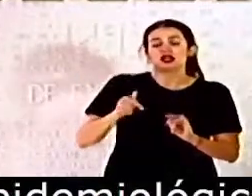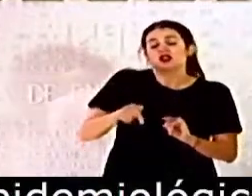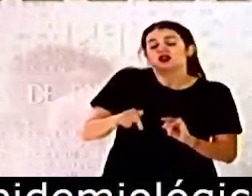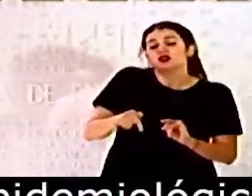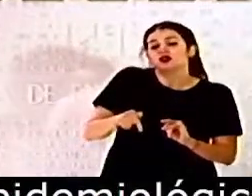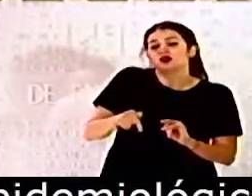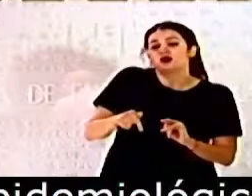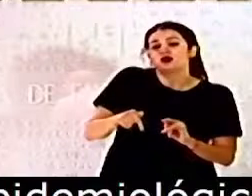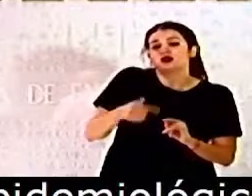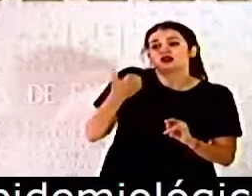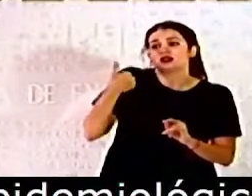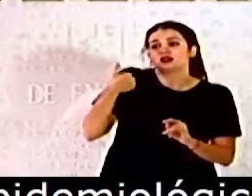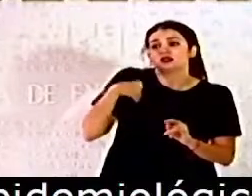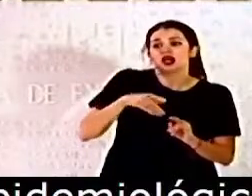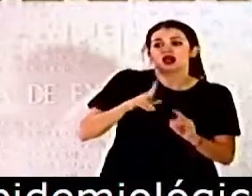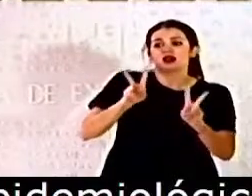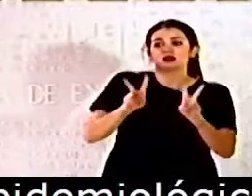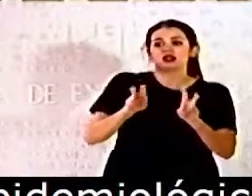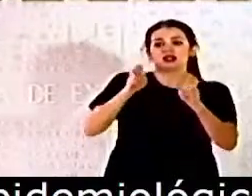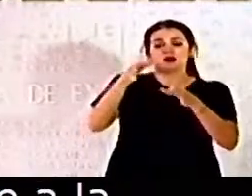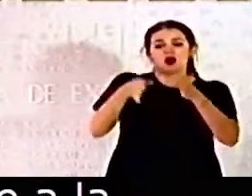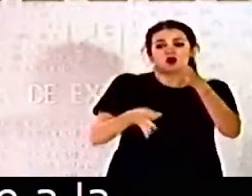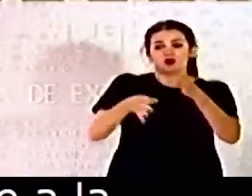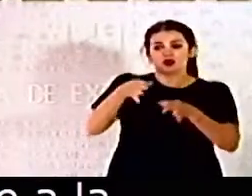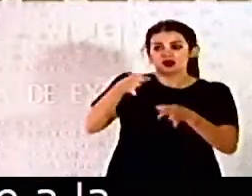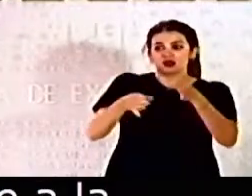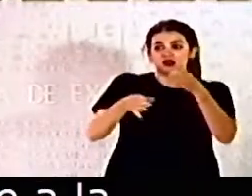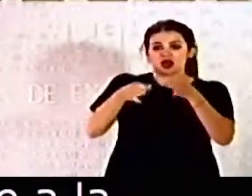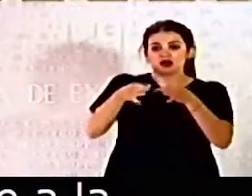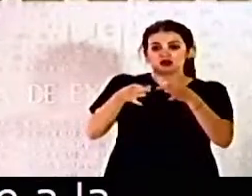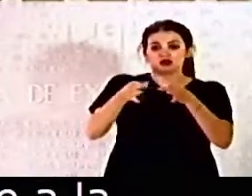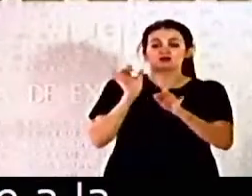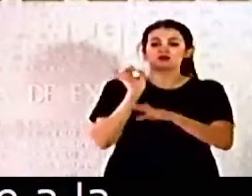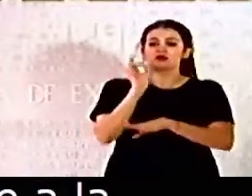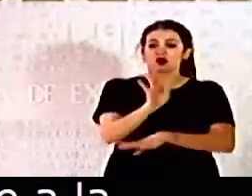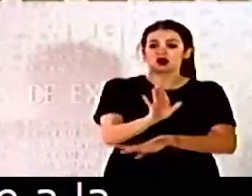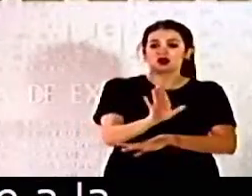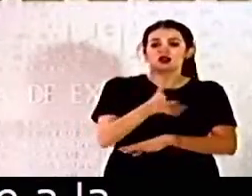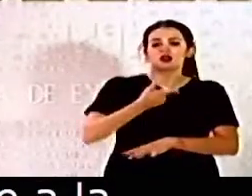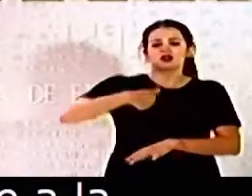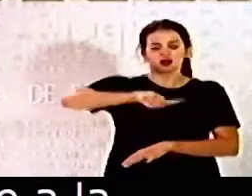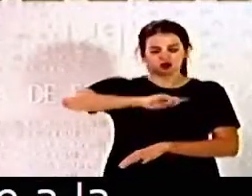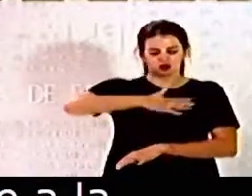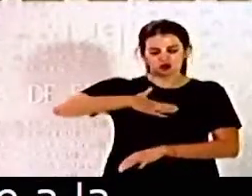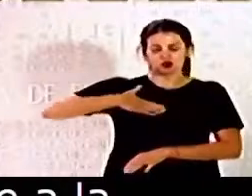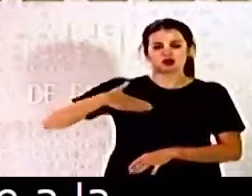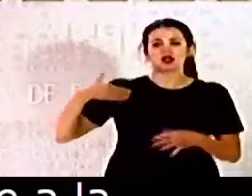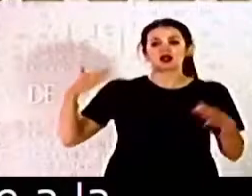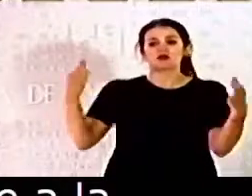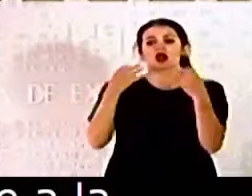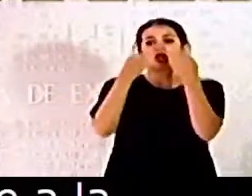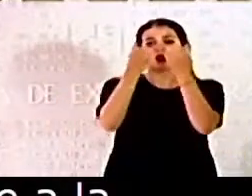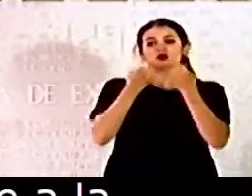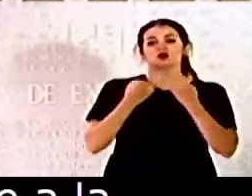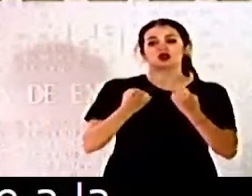somete a la ratificación judicial es porque queremos que, además de las autoridades de salud